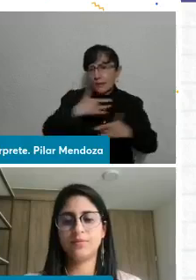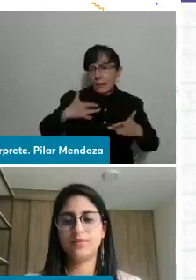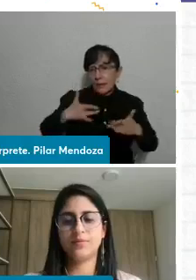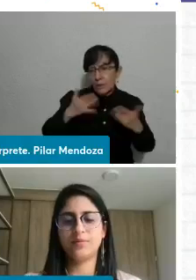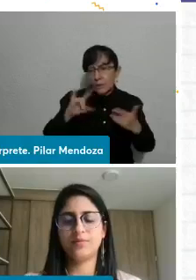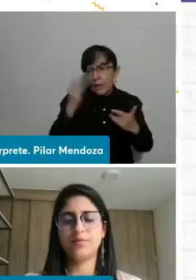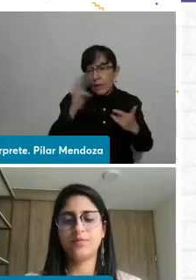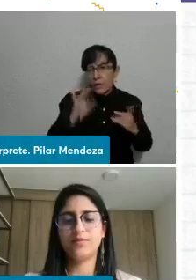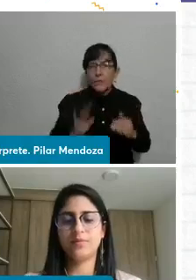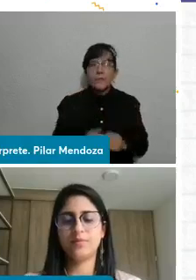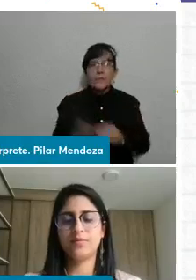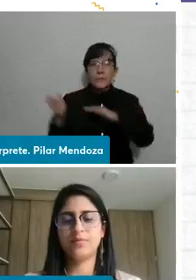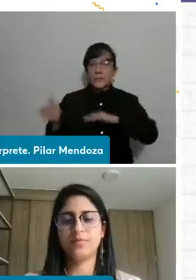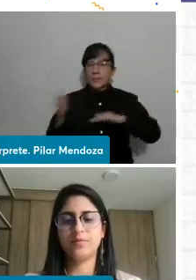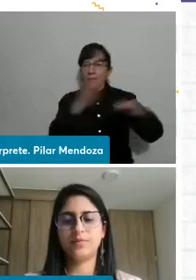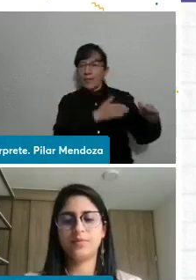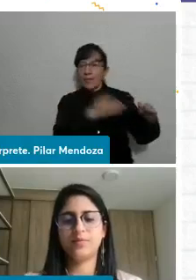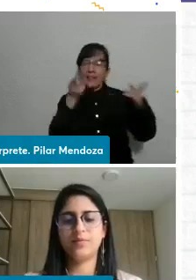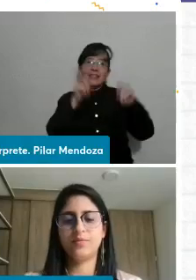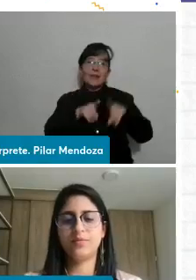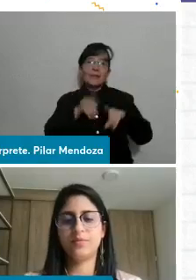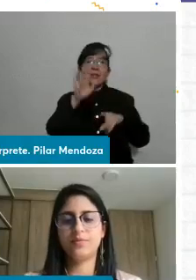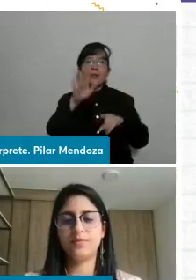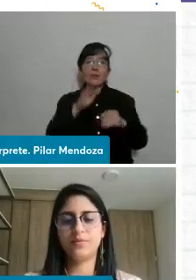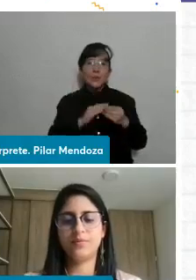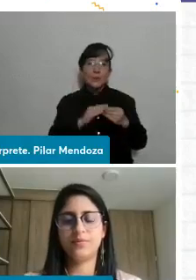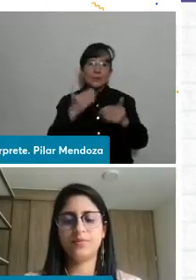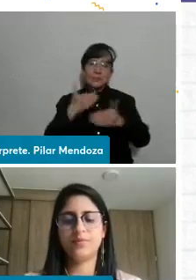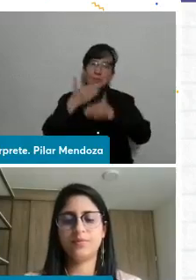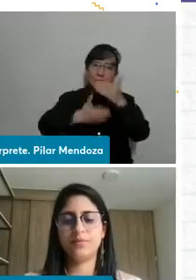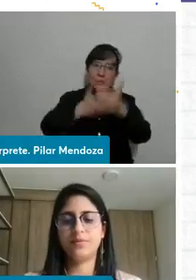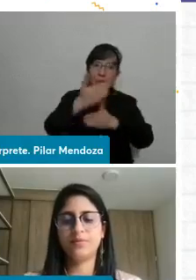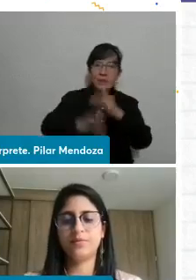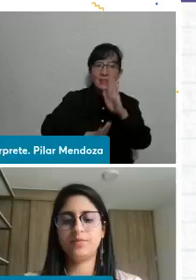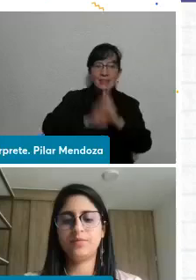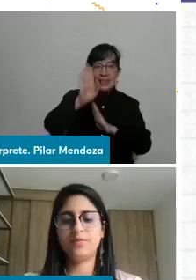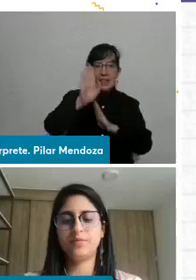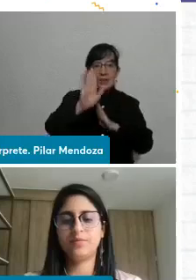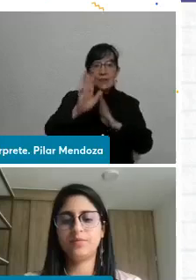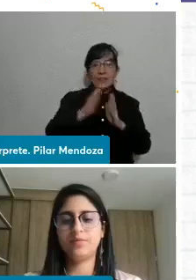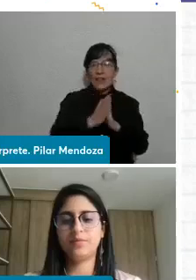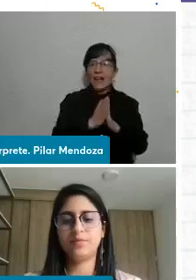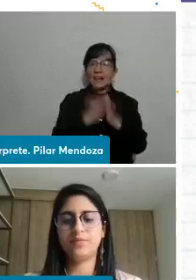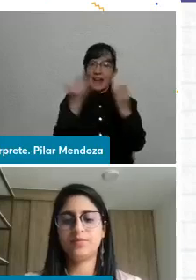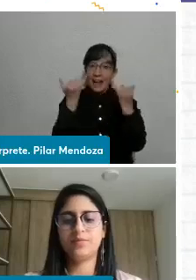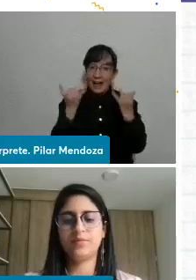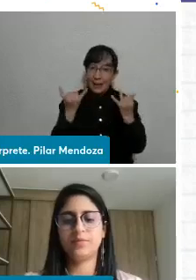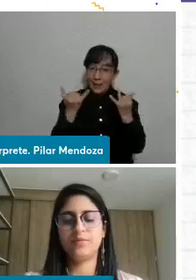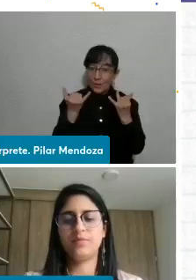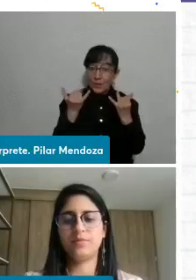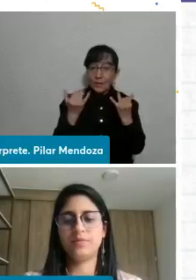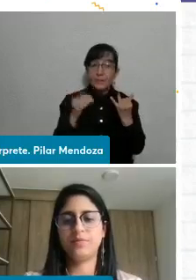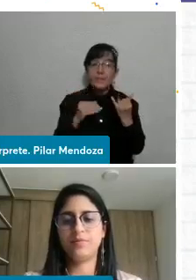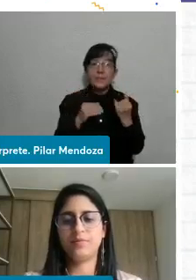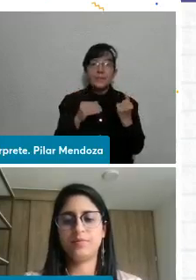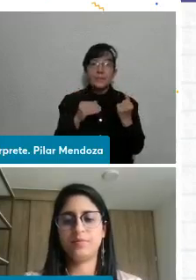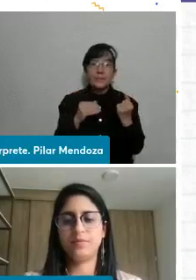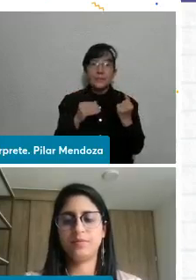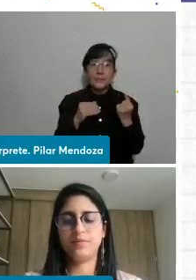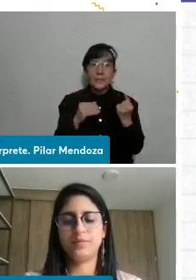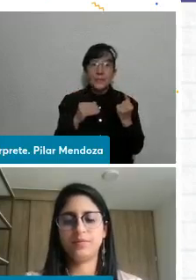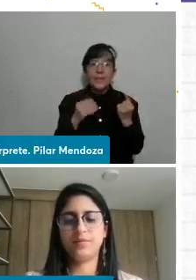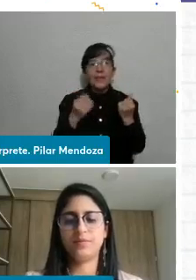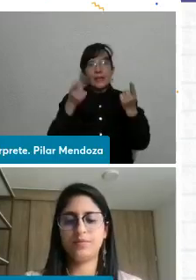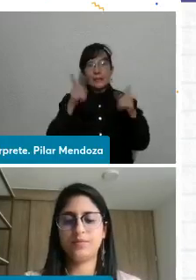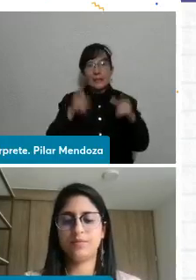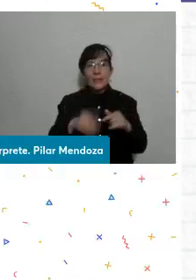También la novedad de desarrollar, digamos, estas generaciones actualmente se ven muy interesadas por todo